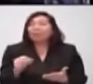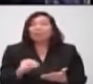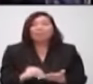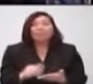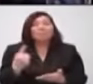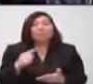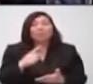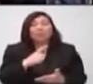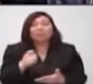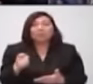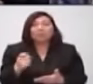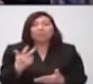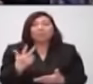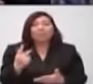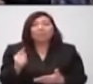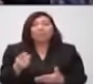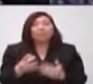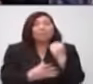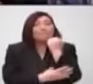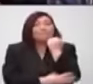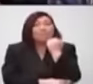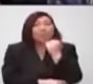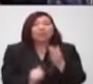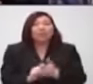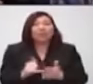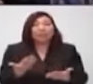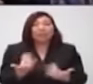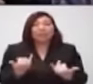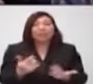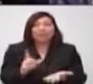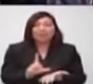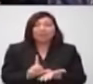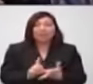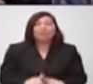al 1.103.000 de pobres que hay en la ciudad de Lima.